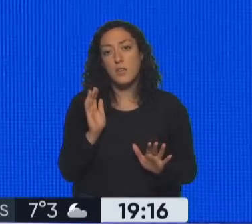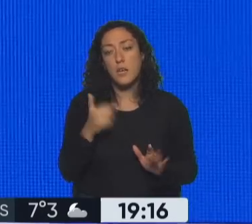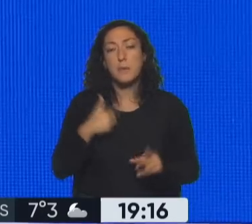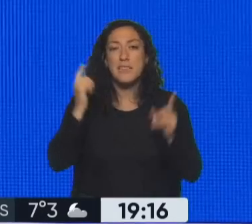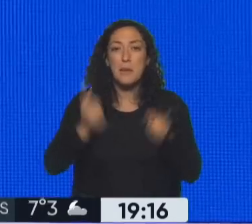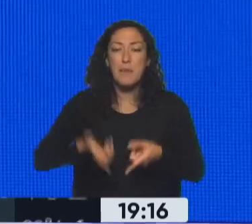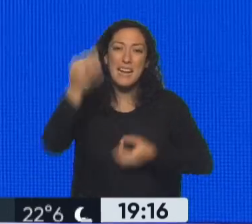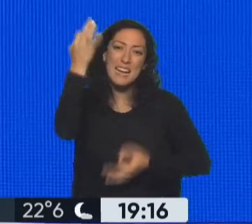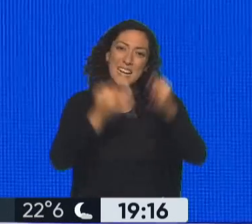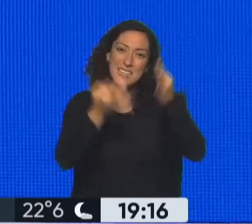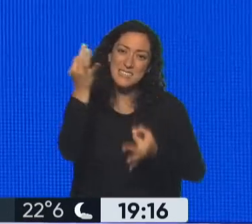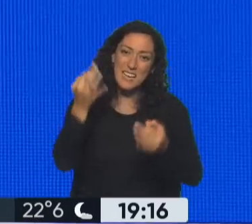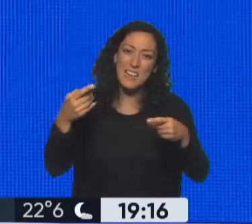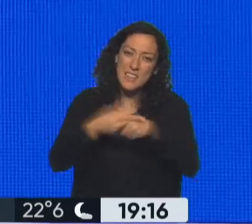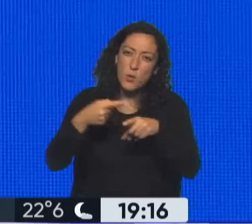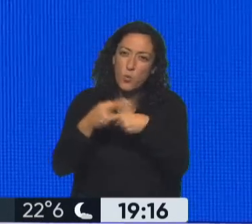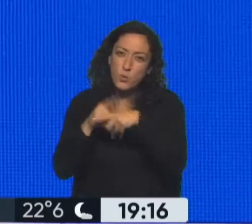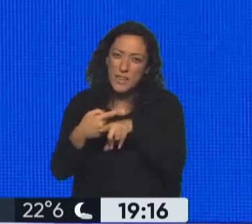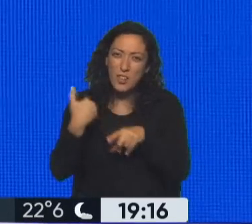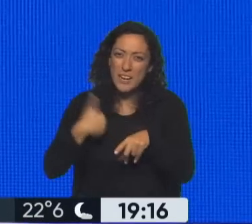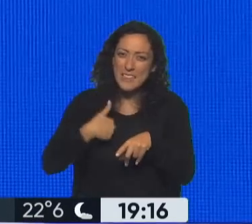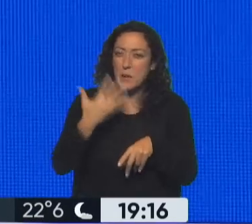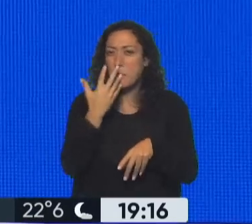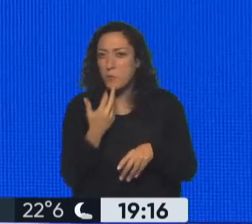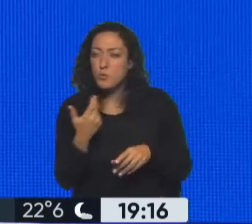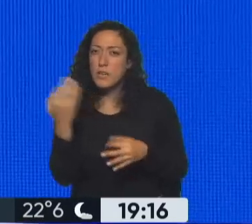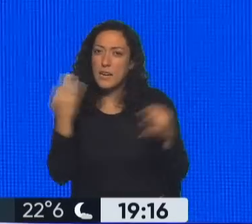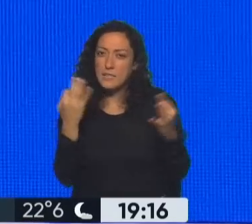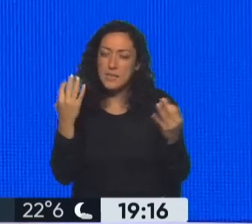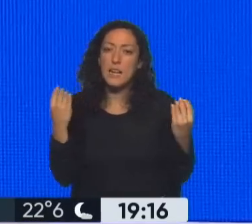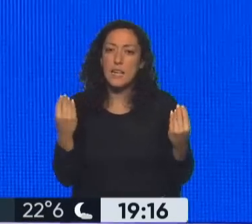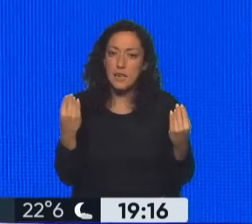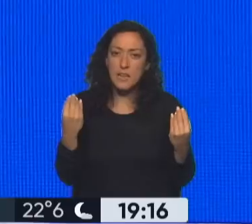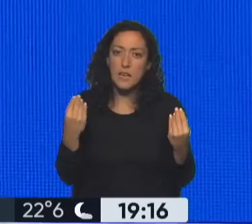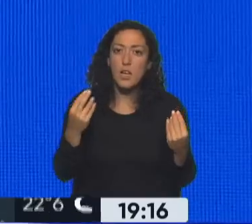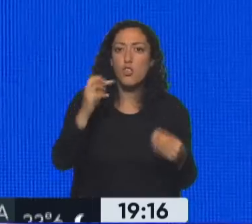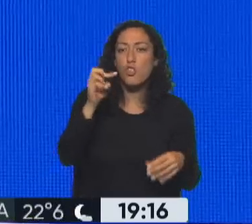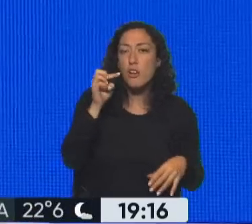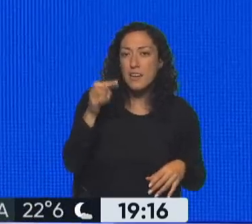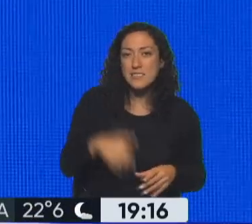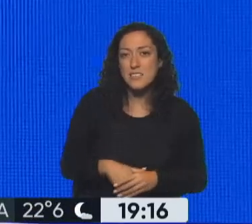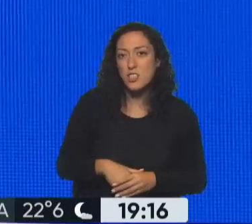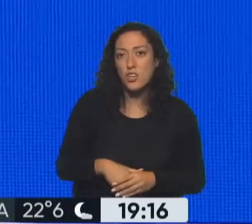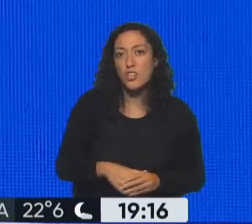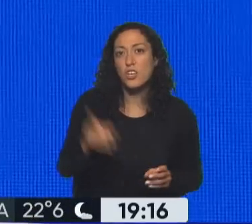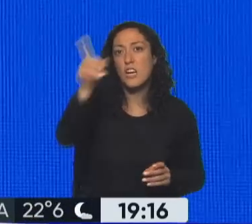también analizar esto que se está discutiendo tanto en la Argentina hoy, que es la dolarización, donde nos vienen a